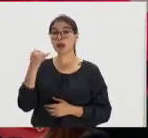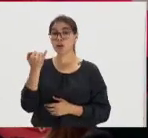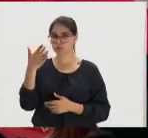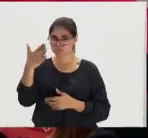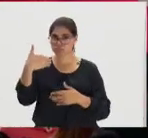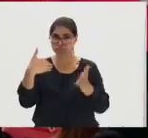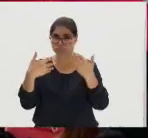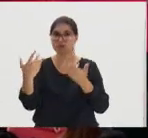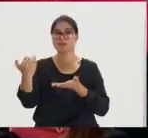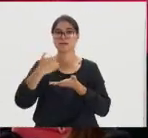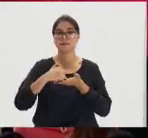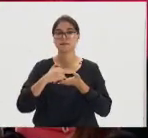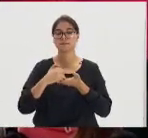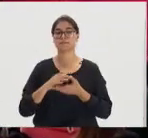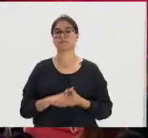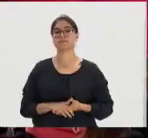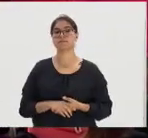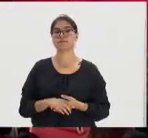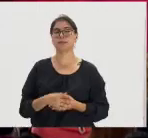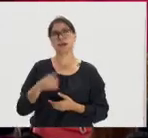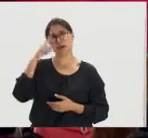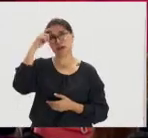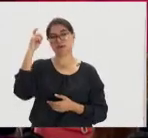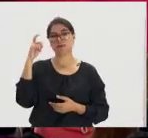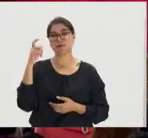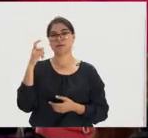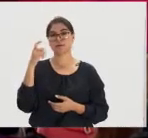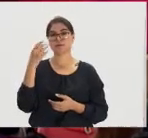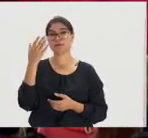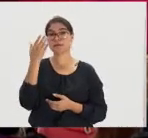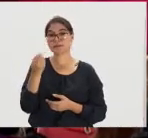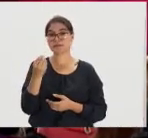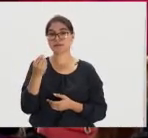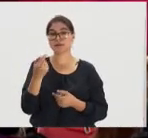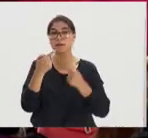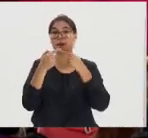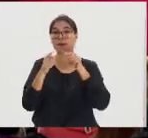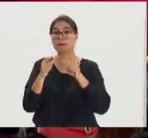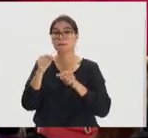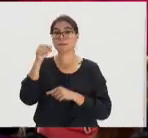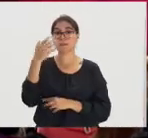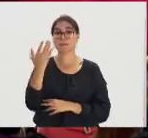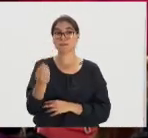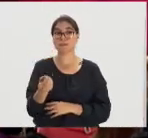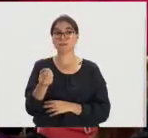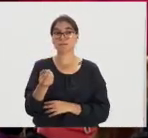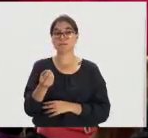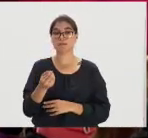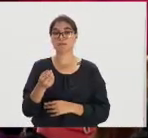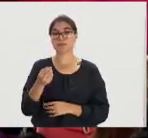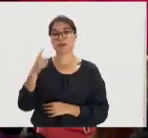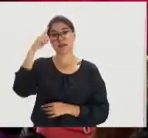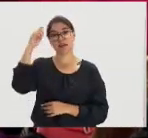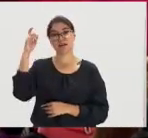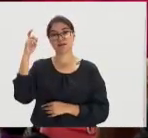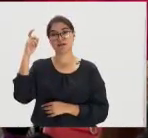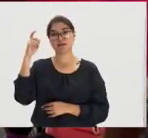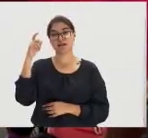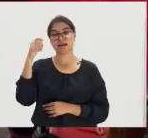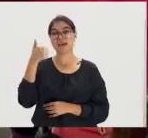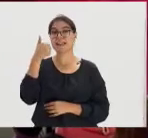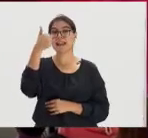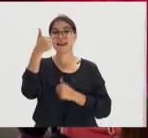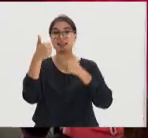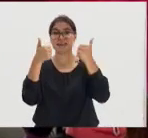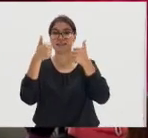Y le dije a mis hermanos de jueves o miércoles, no recuerdo, el día de hoy, al llegar a su casa, abra sus redes sociales y dele like a todo